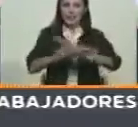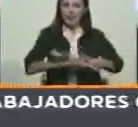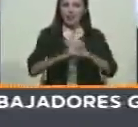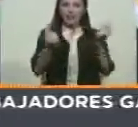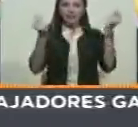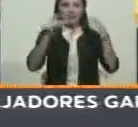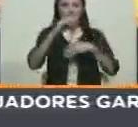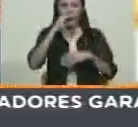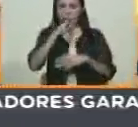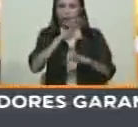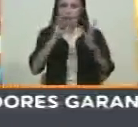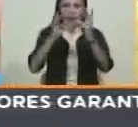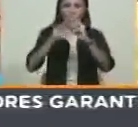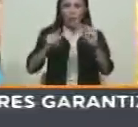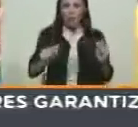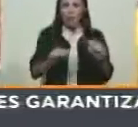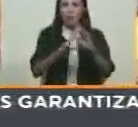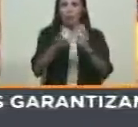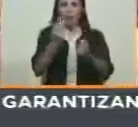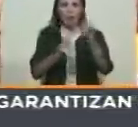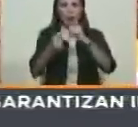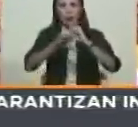mafias criminales de la economía